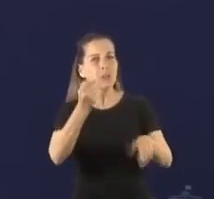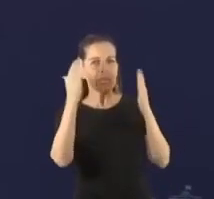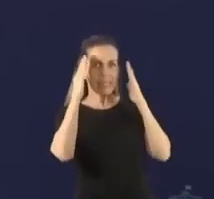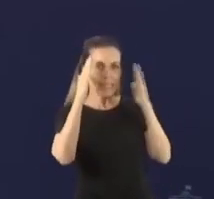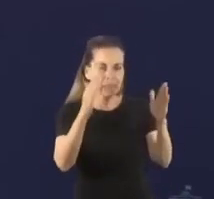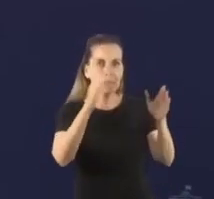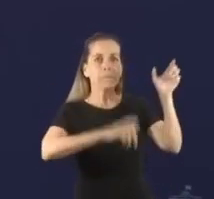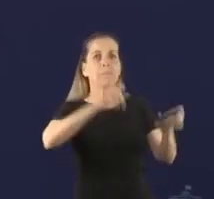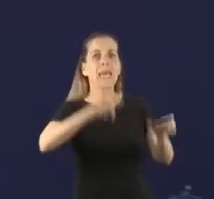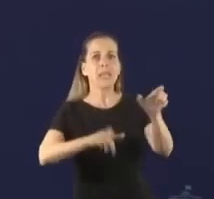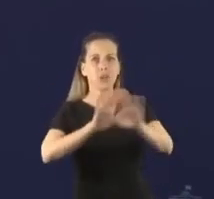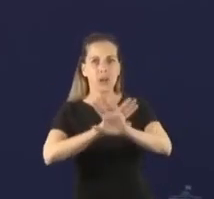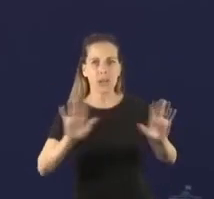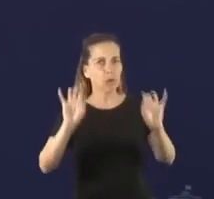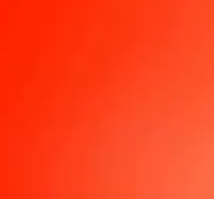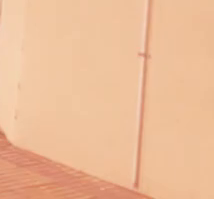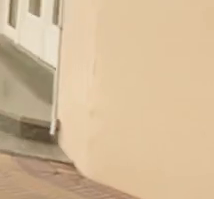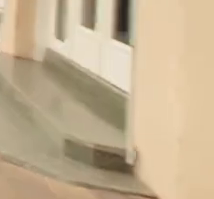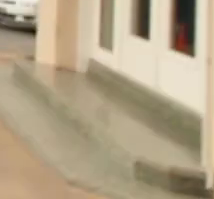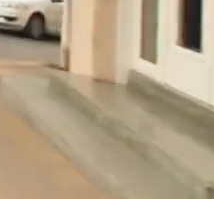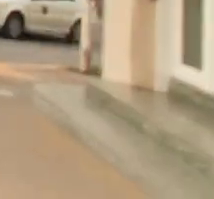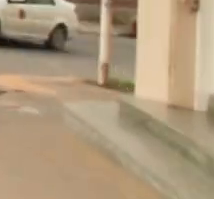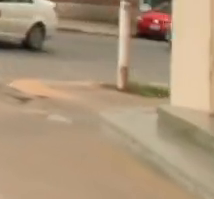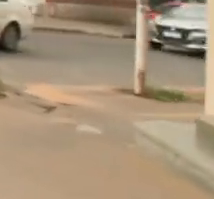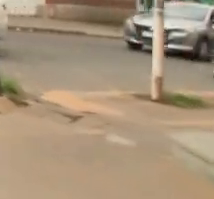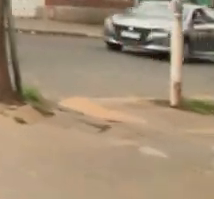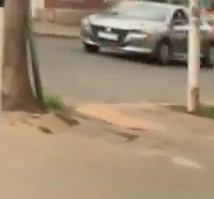atrás el tiempo del privilegio político.